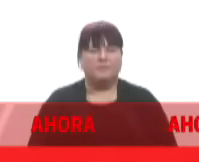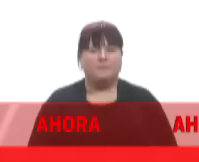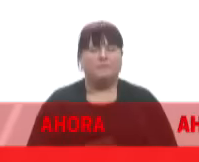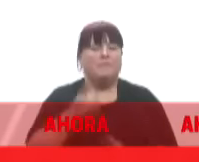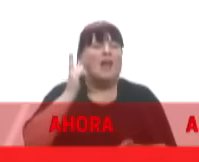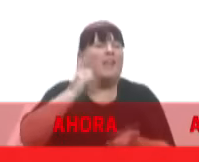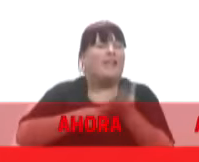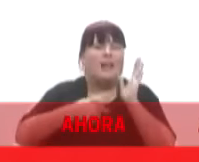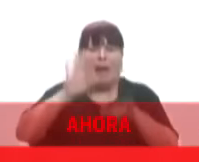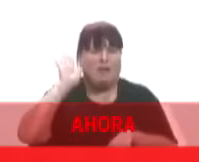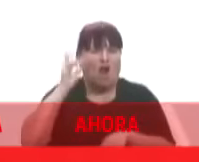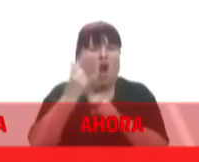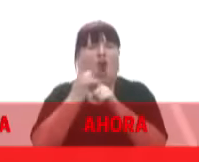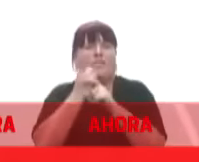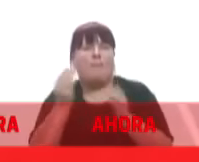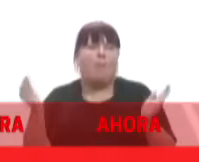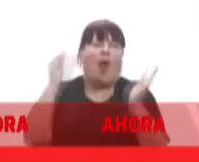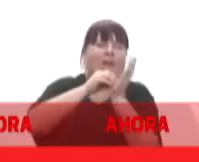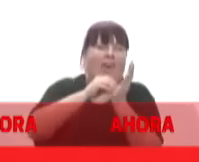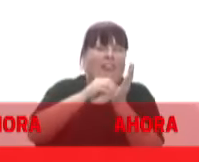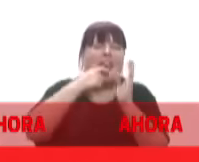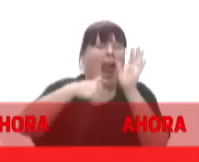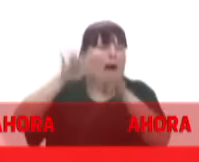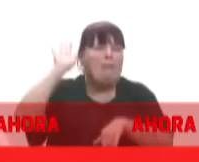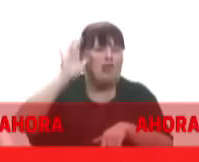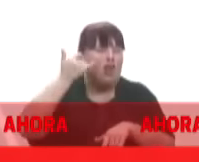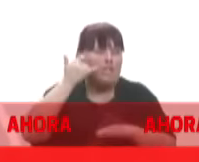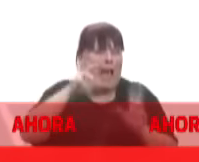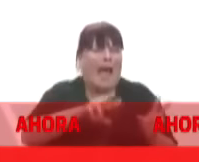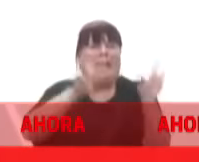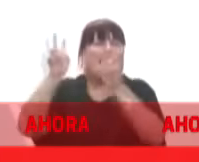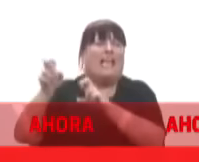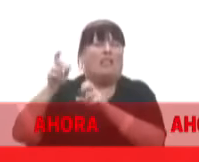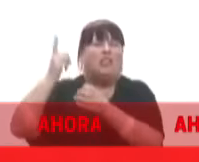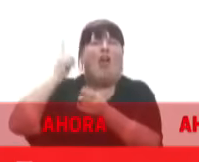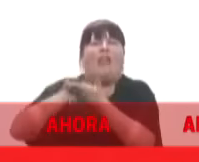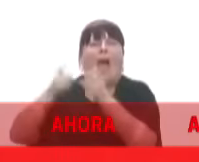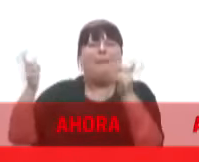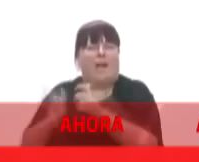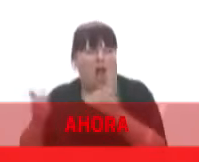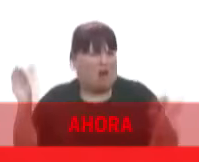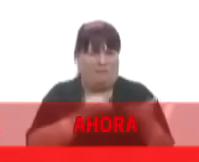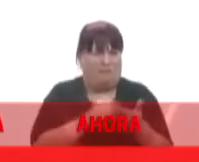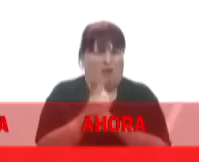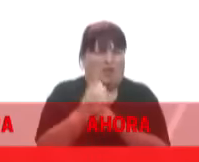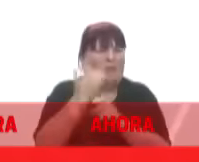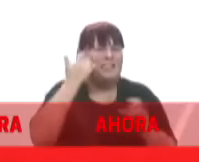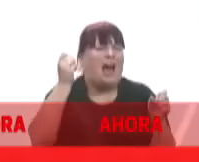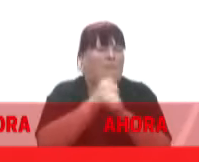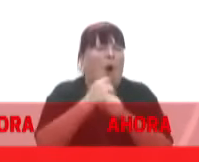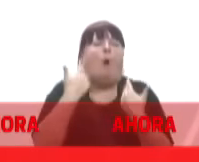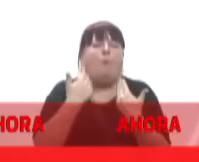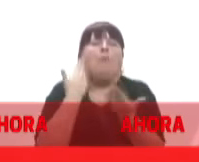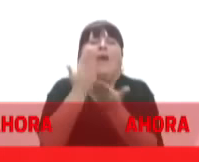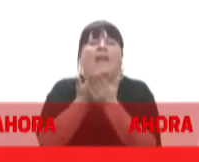lea el... No se puede incorporar a ese dictamen de mayoría títulos del dictamen de minoría. Entonces, se podrá